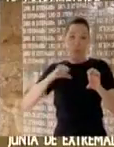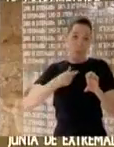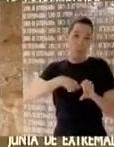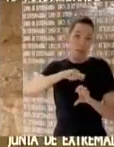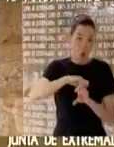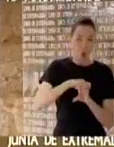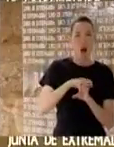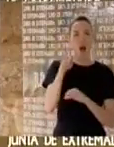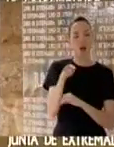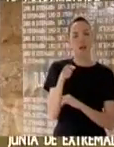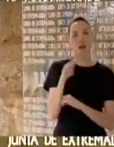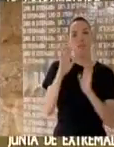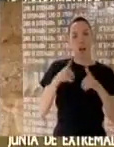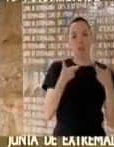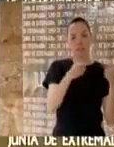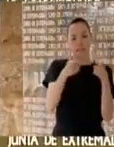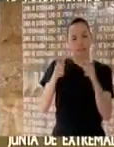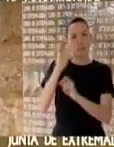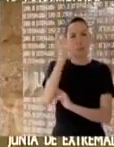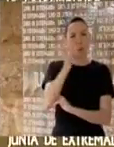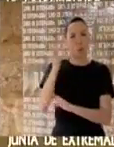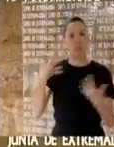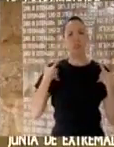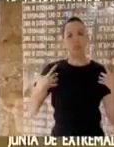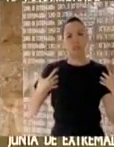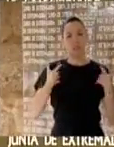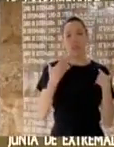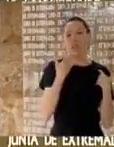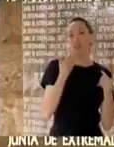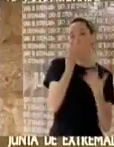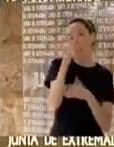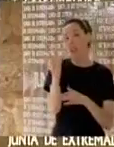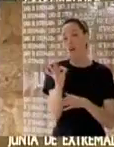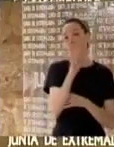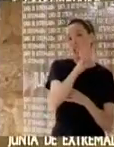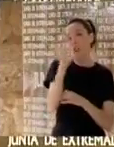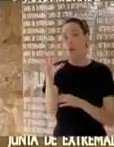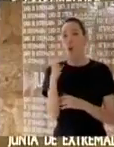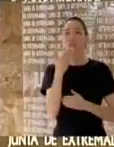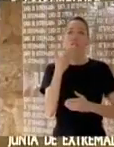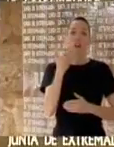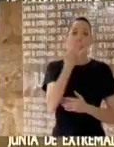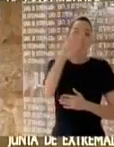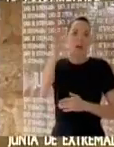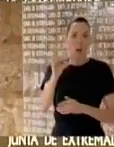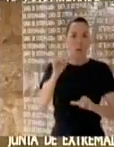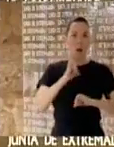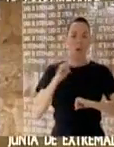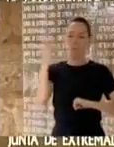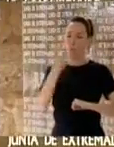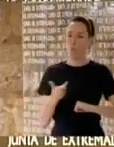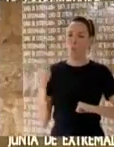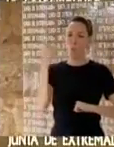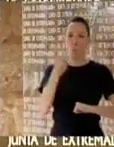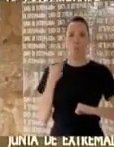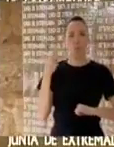españolas, pues están sufriendo en buena medida personas que tienen 40, 45 años, 50 años y que sufren sufren el paro de larga duración, en determinadas